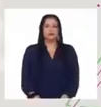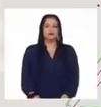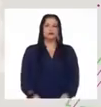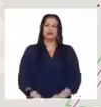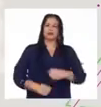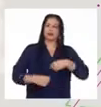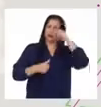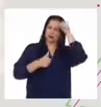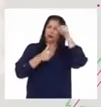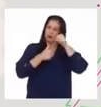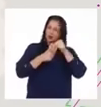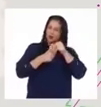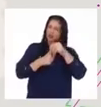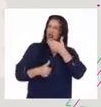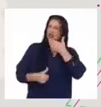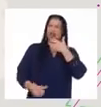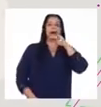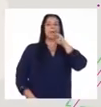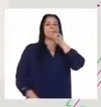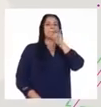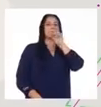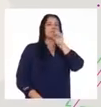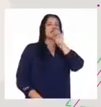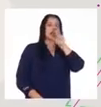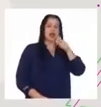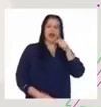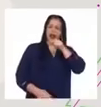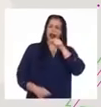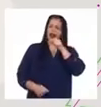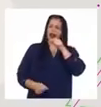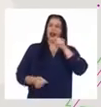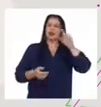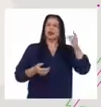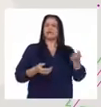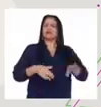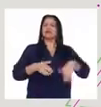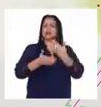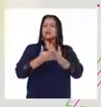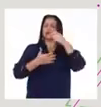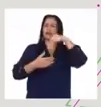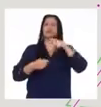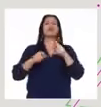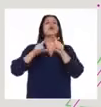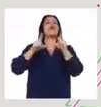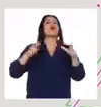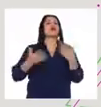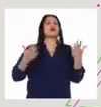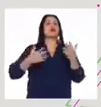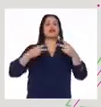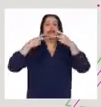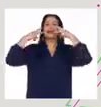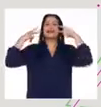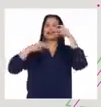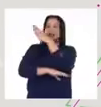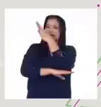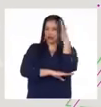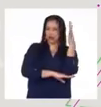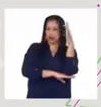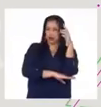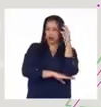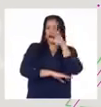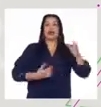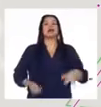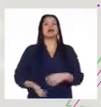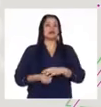Yo recuerdo a Miguel. Miguel llegó de un lugar lejano. Para ser más exactos, de Iquitos. Iquitos es capital